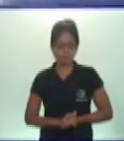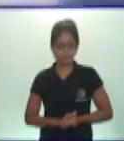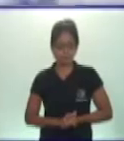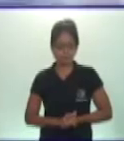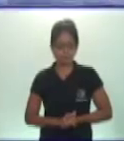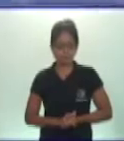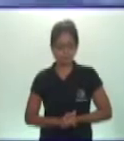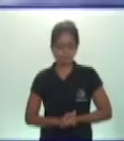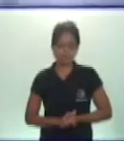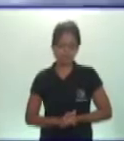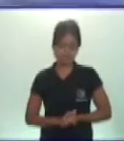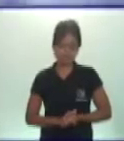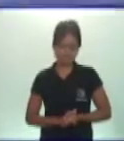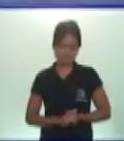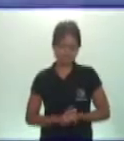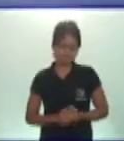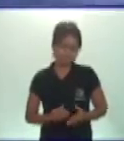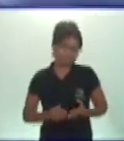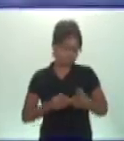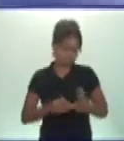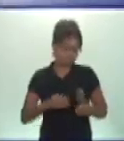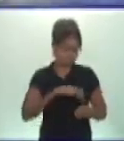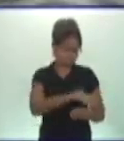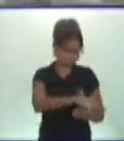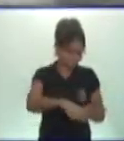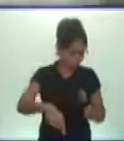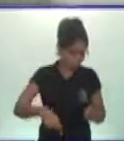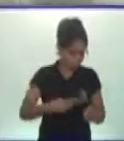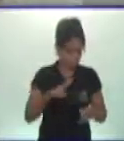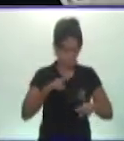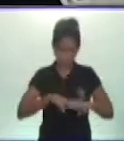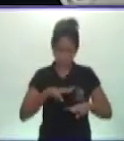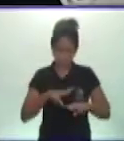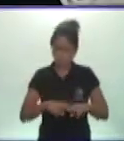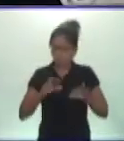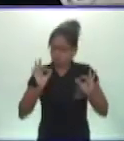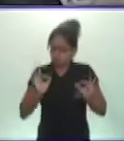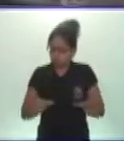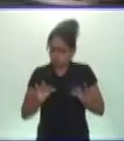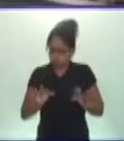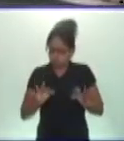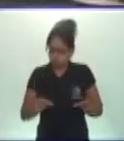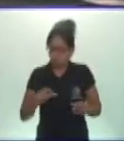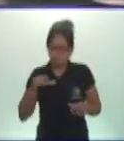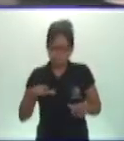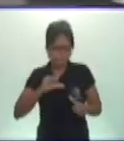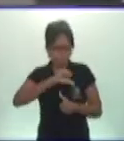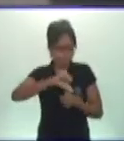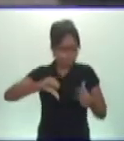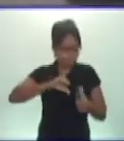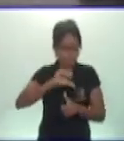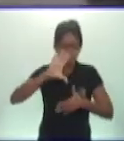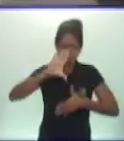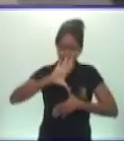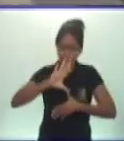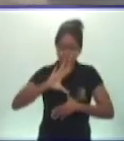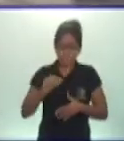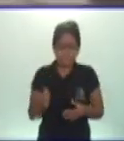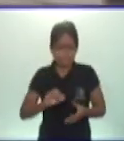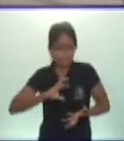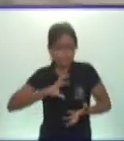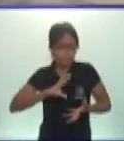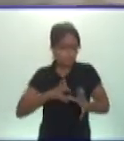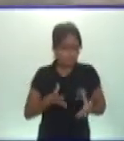La Bahía de La Habana es una de las más seguras del Caribe y de América. Tiene forma de bolsa con un canal